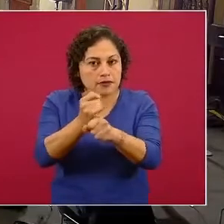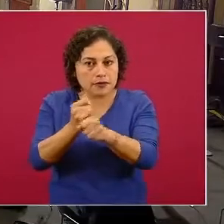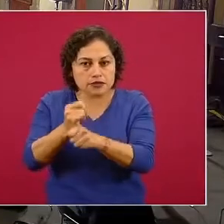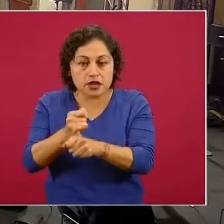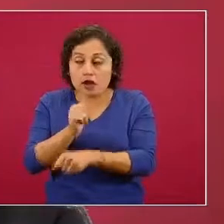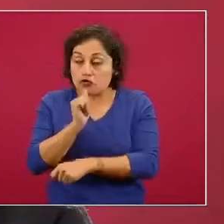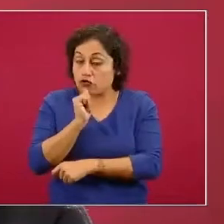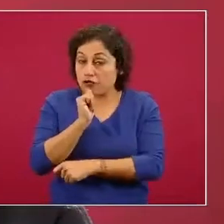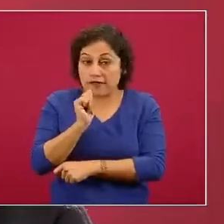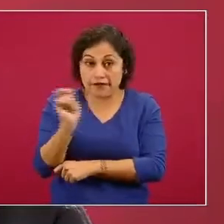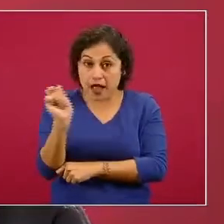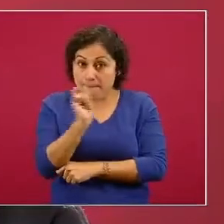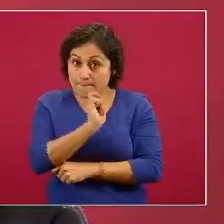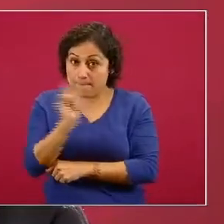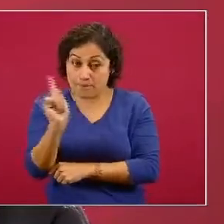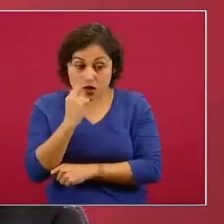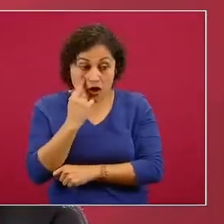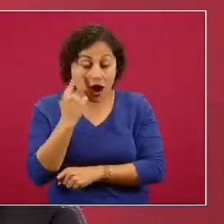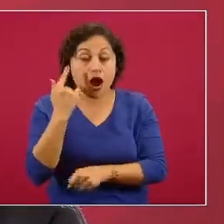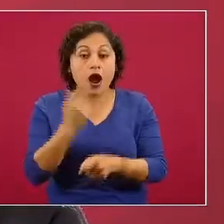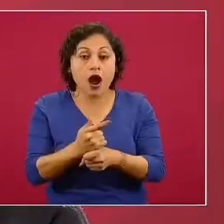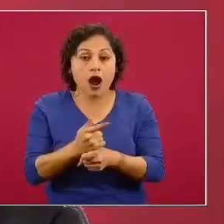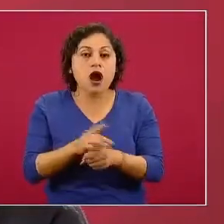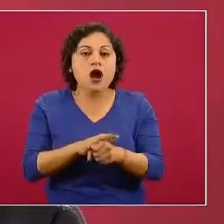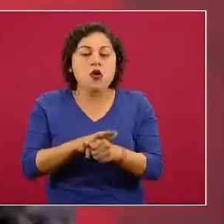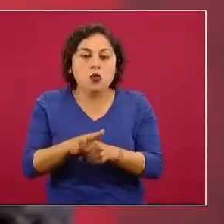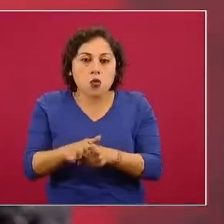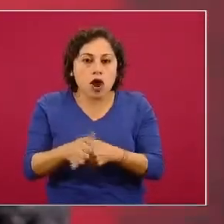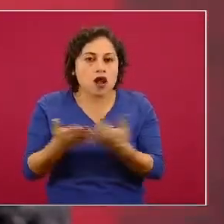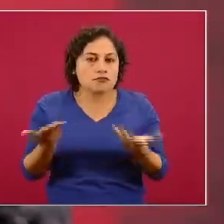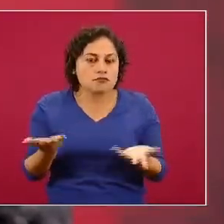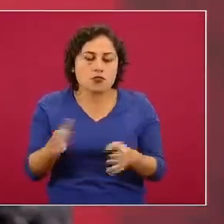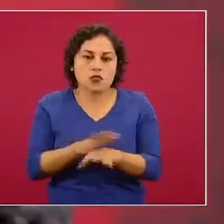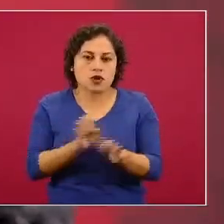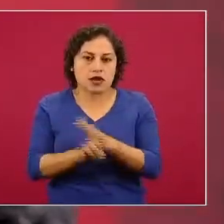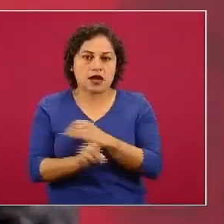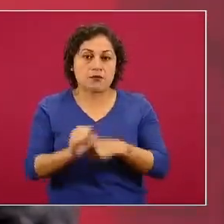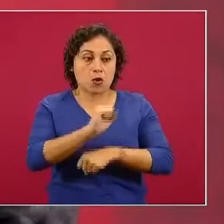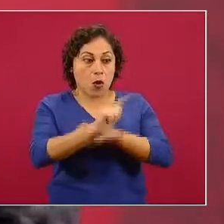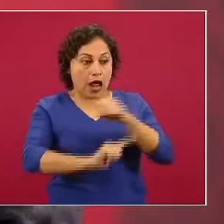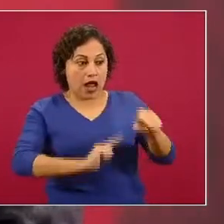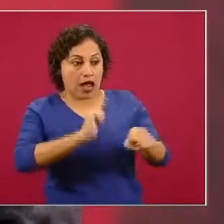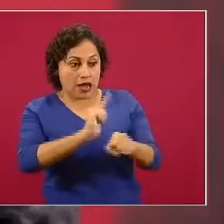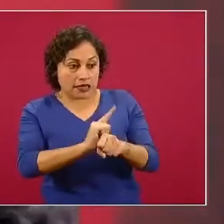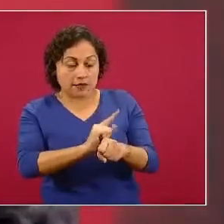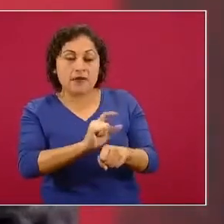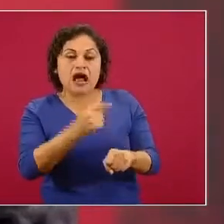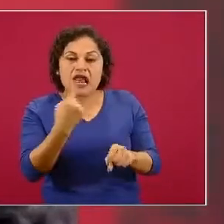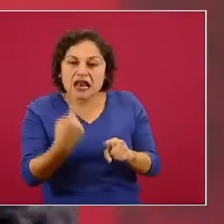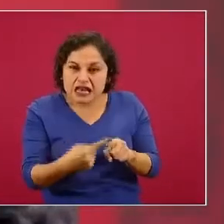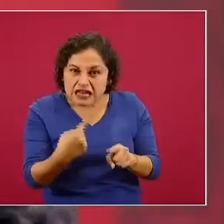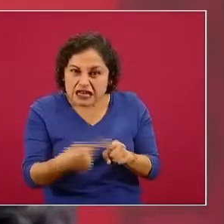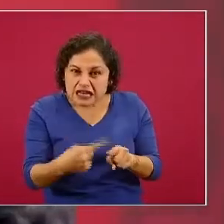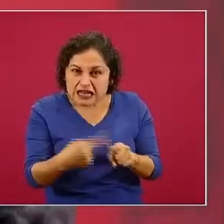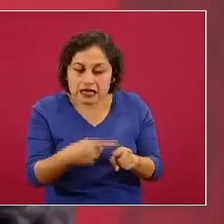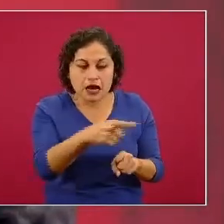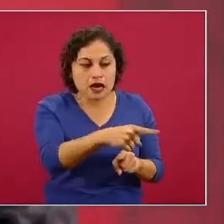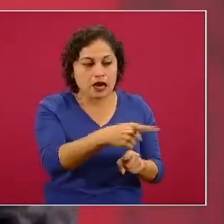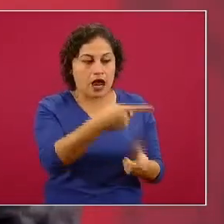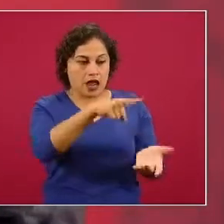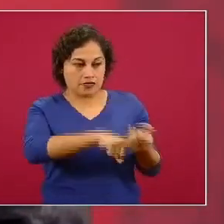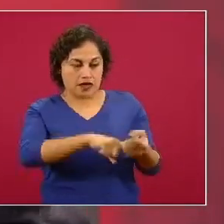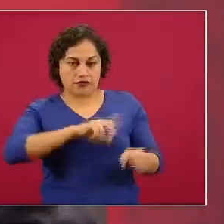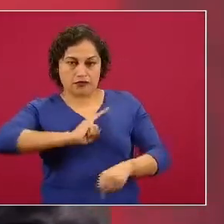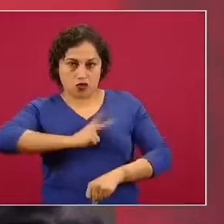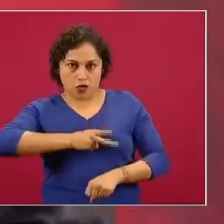respecto, cuál pudo ser la especie o especies animales distintas al humano que albergaban este coronavirus y